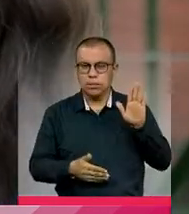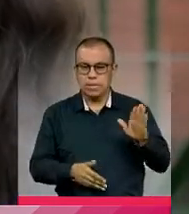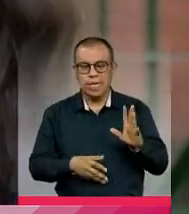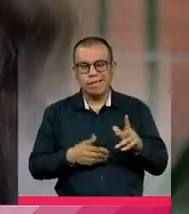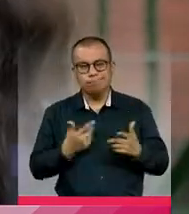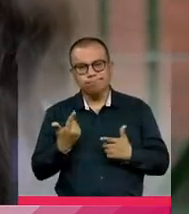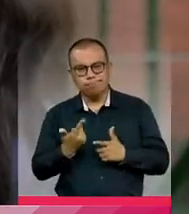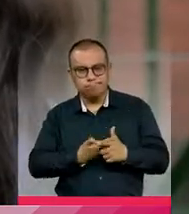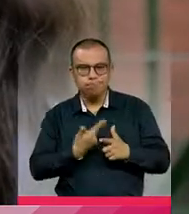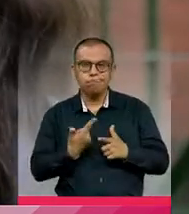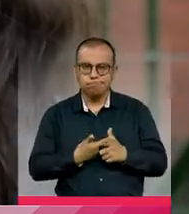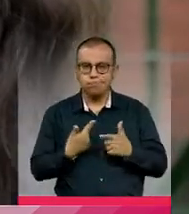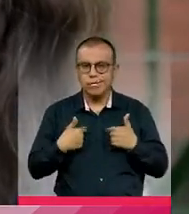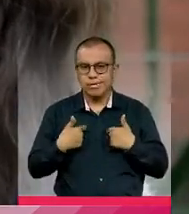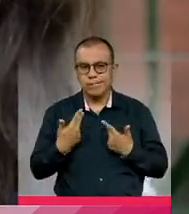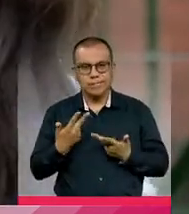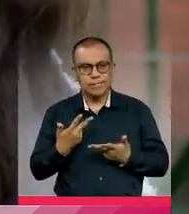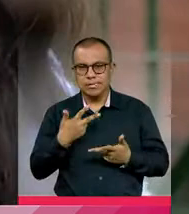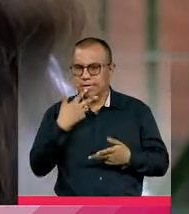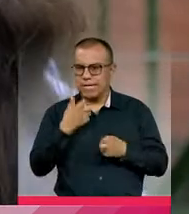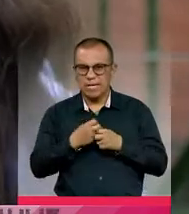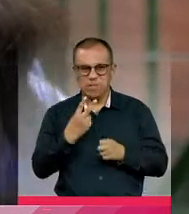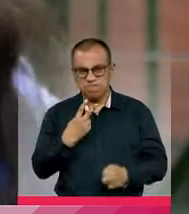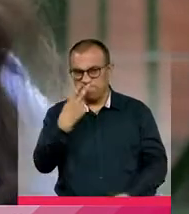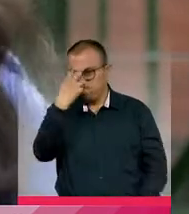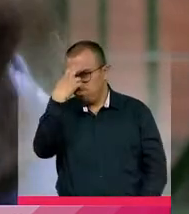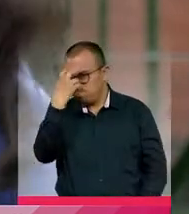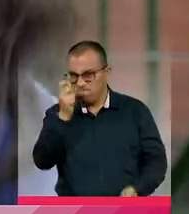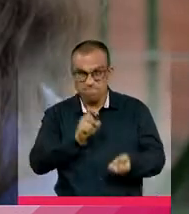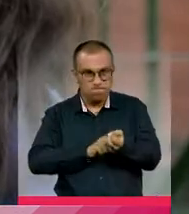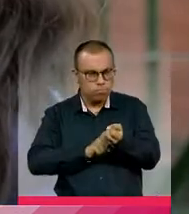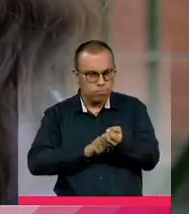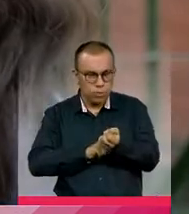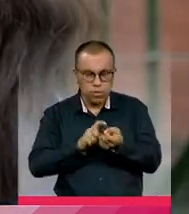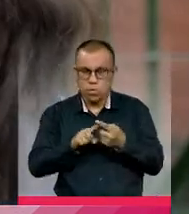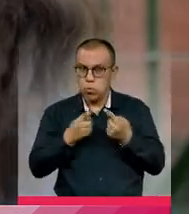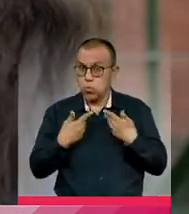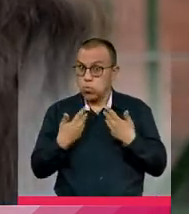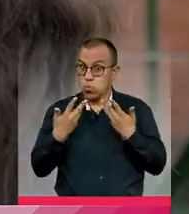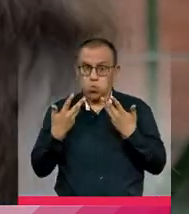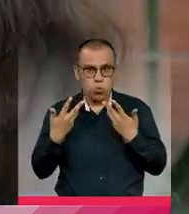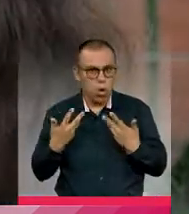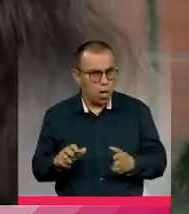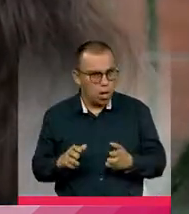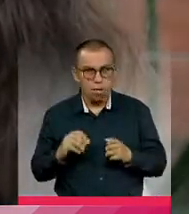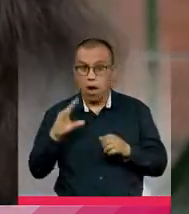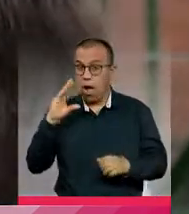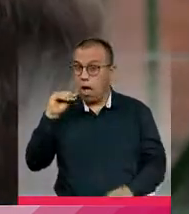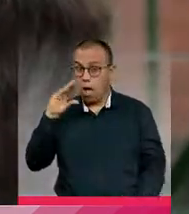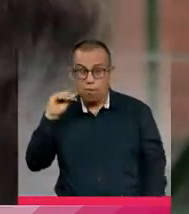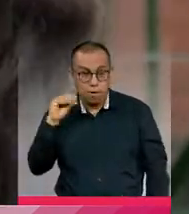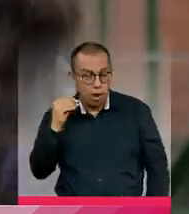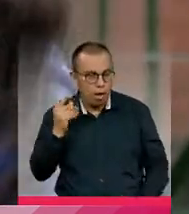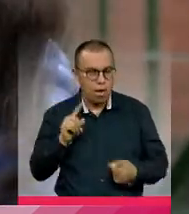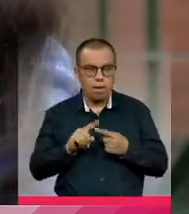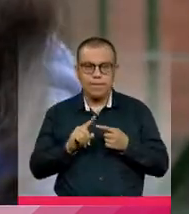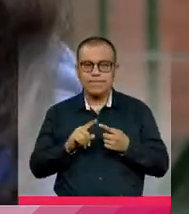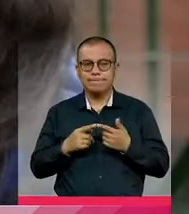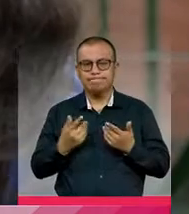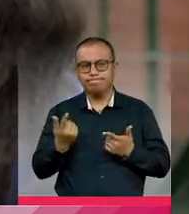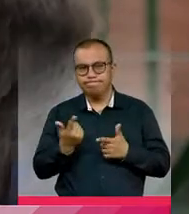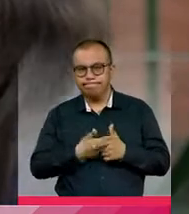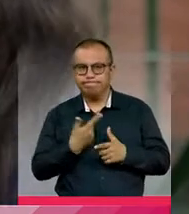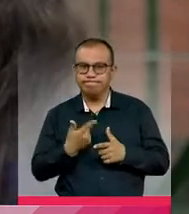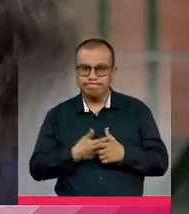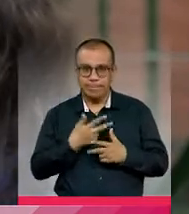entonces al veces se pone de mal que no quiere que le hablen entonces a